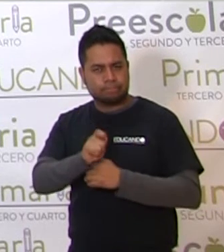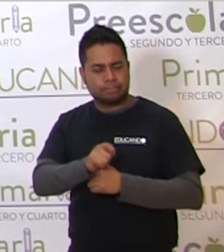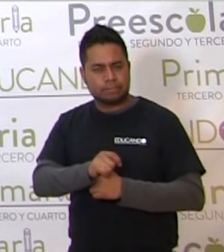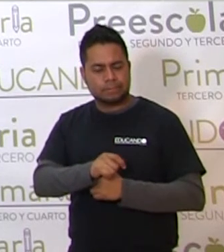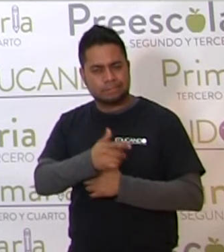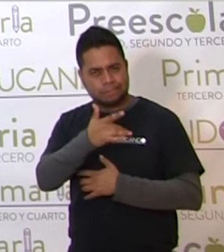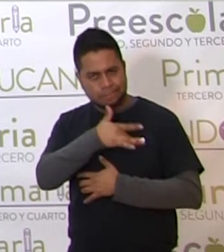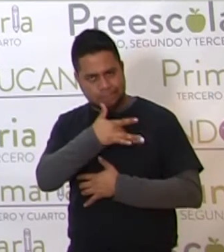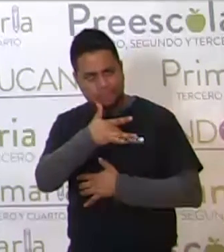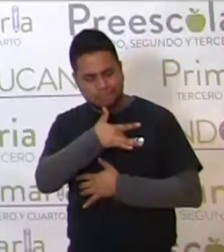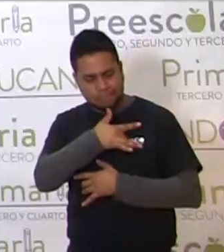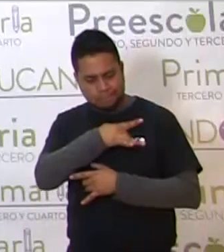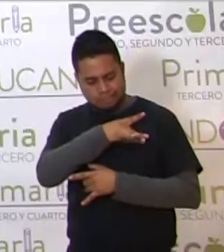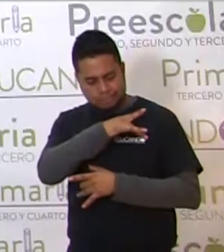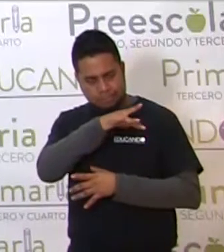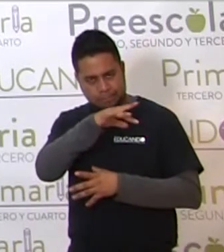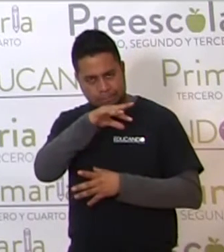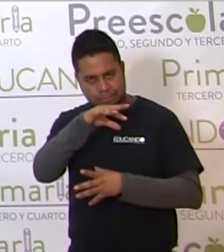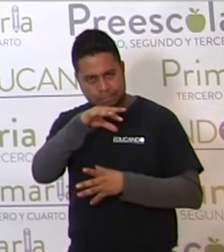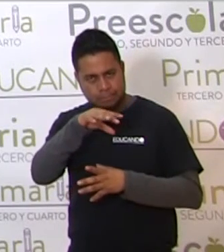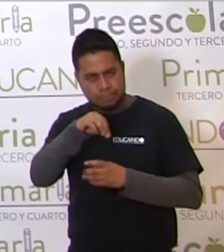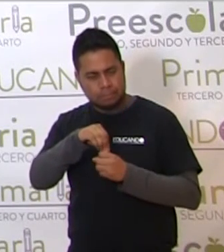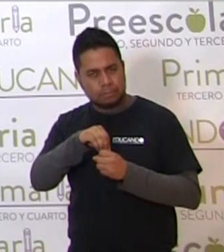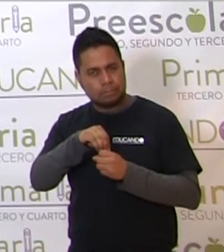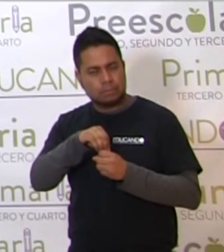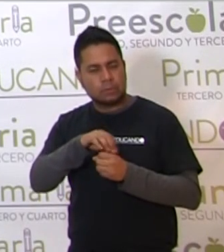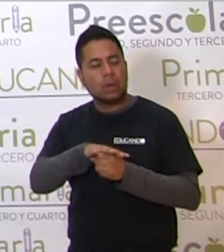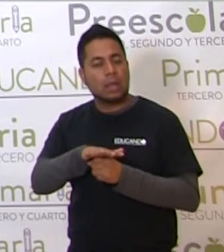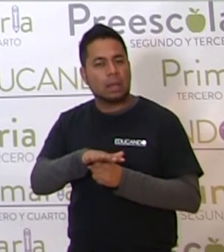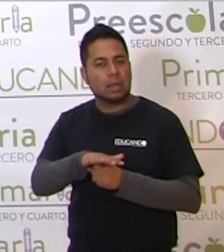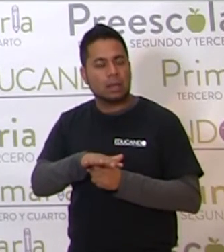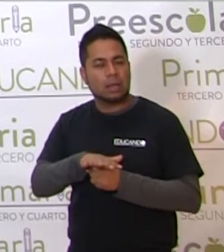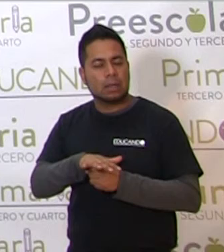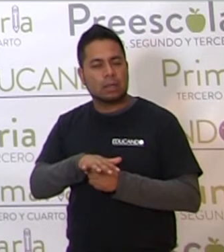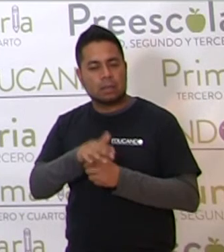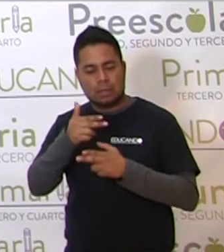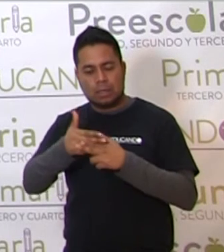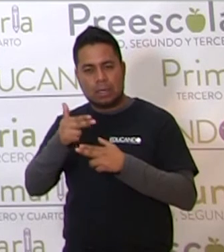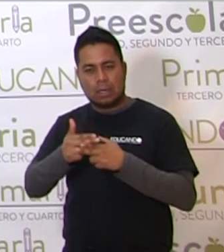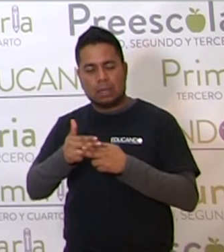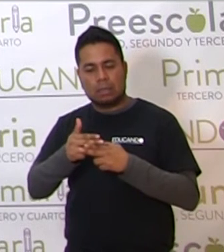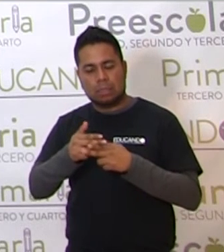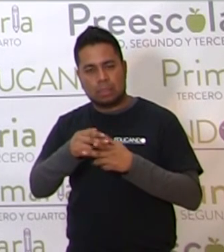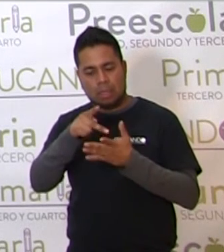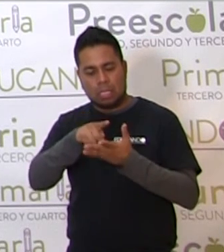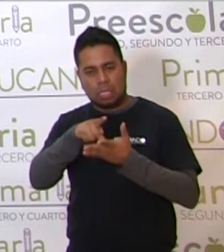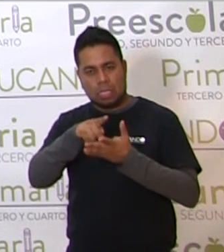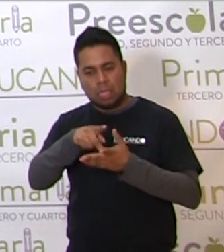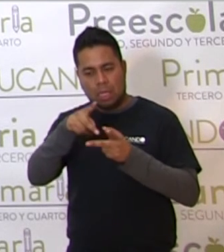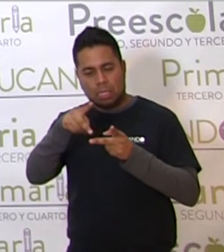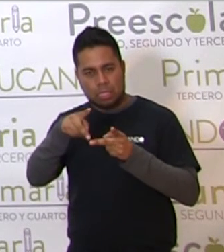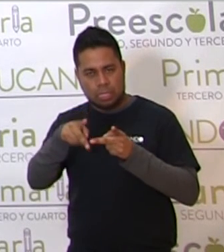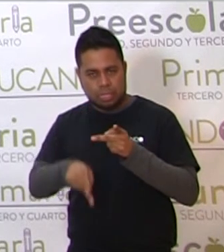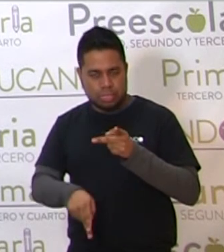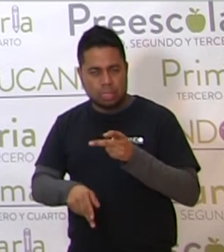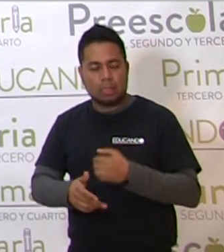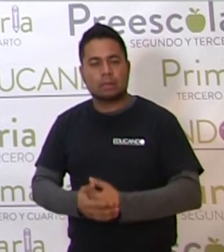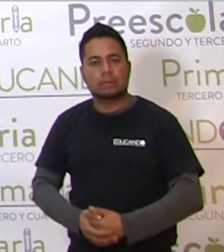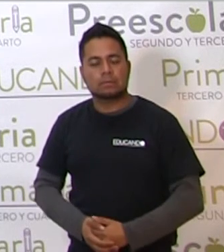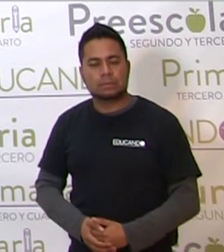corazón llenaba la Hasta que el propio peso la